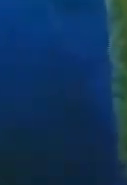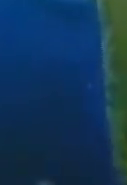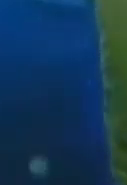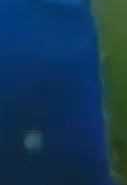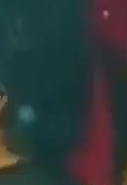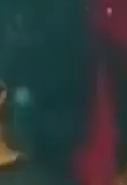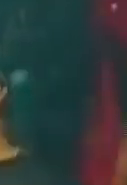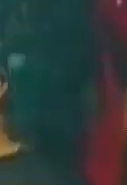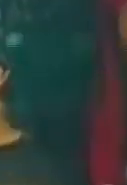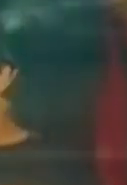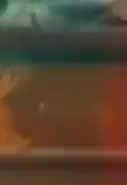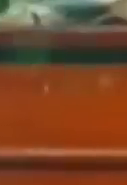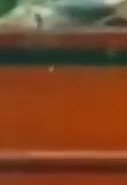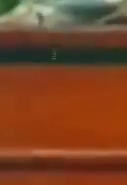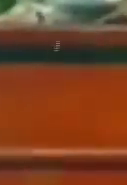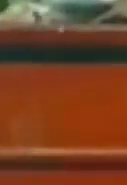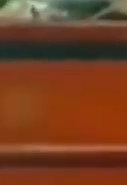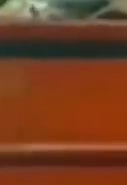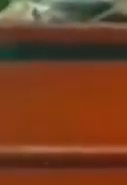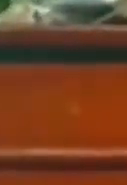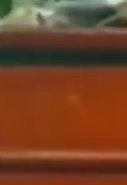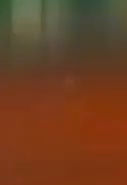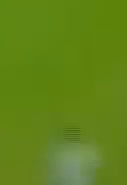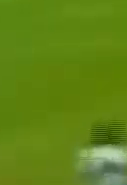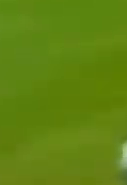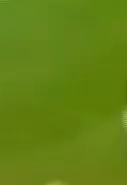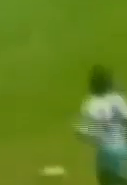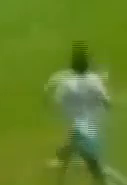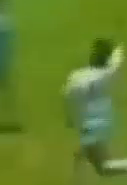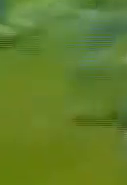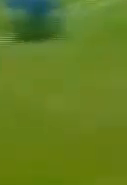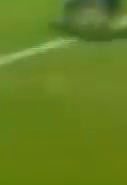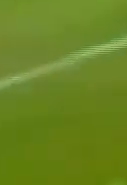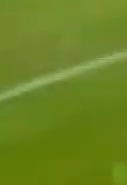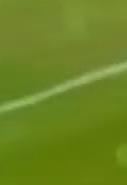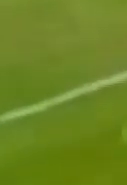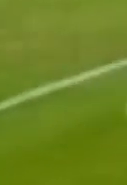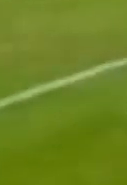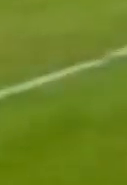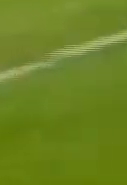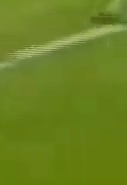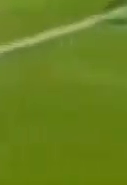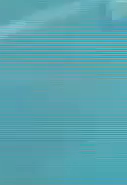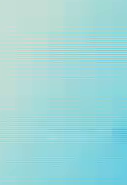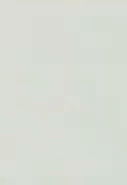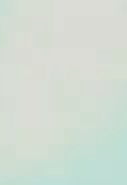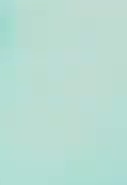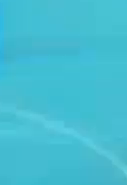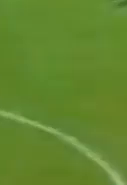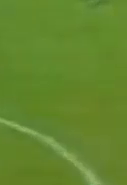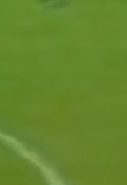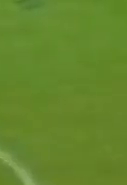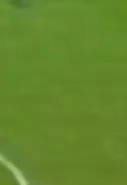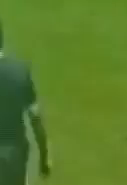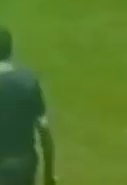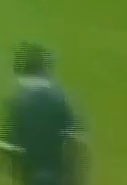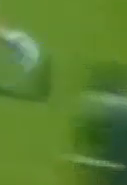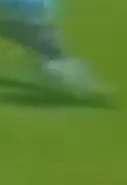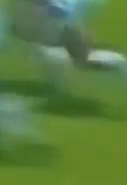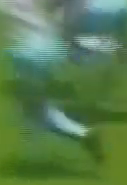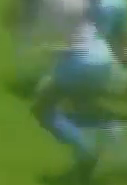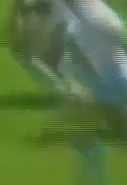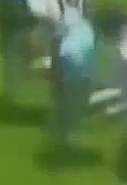nuestros pueblos. ¡Que viva el Che Maradona! El Pelusa será recordado por sus maravillosos goles. Ahí la tiene Maradona, lo